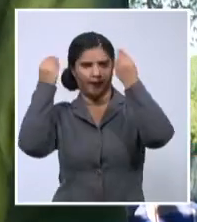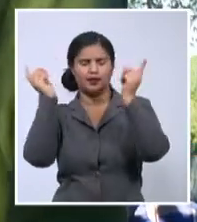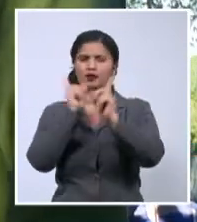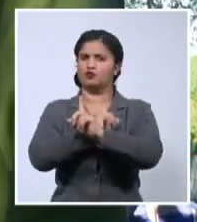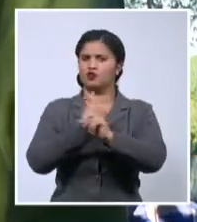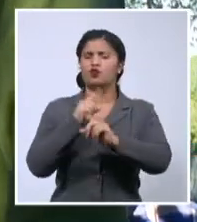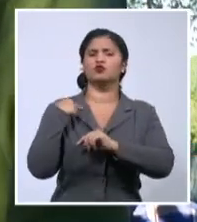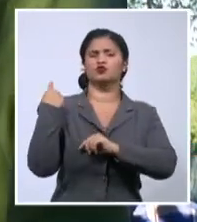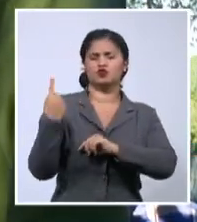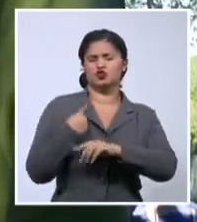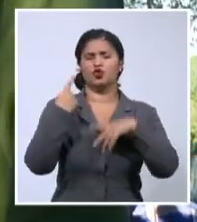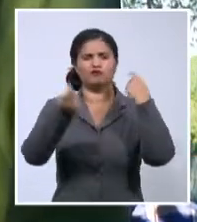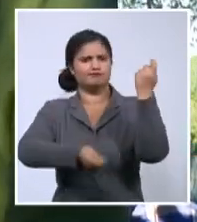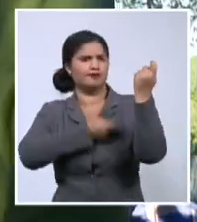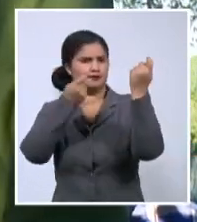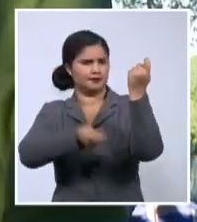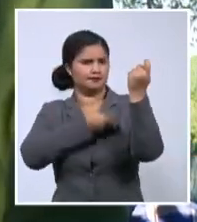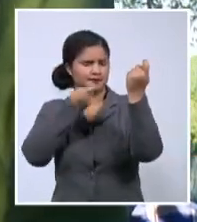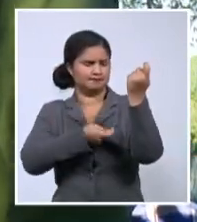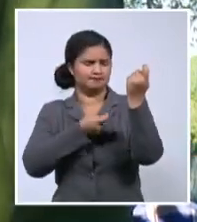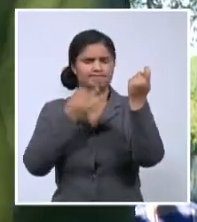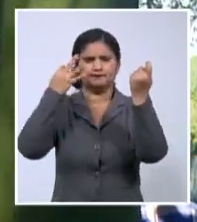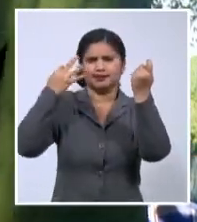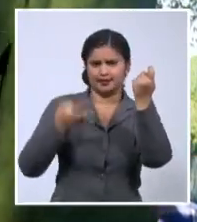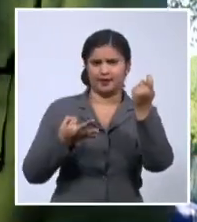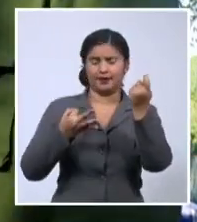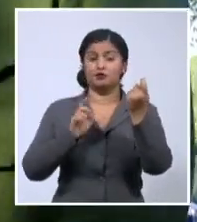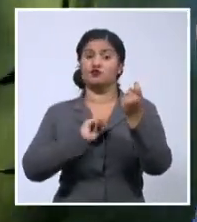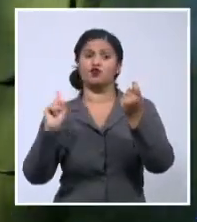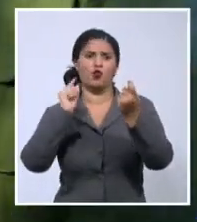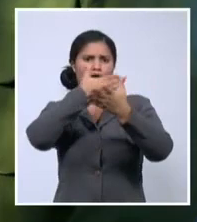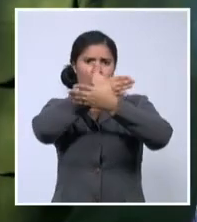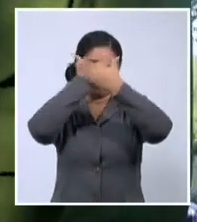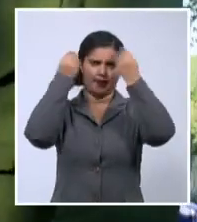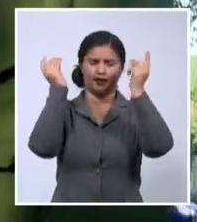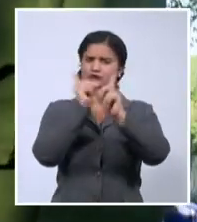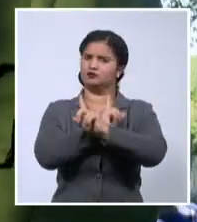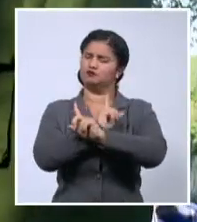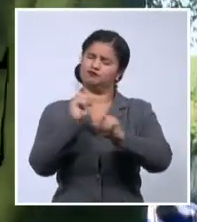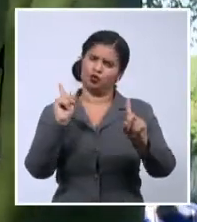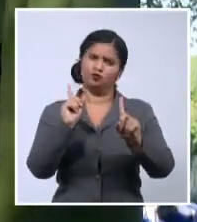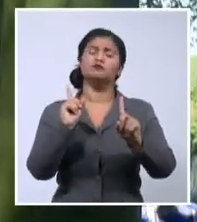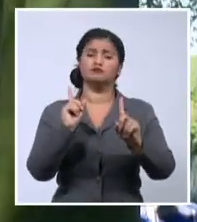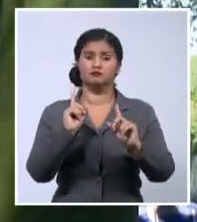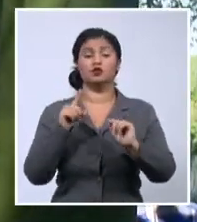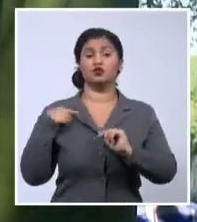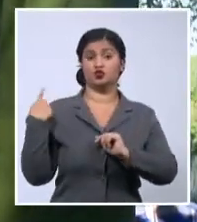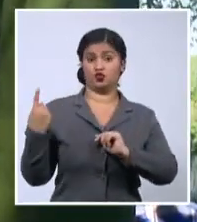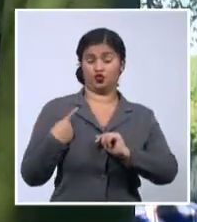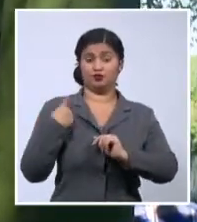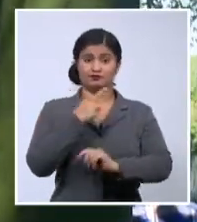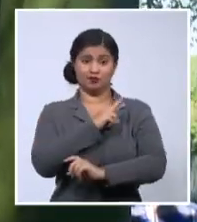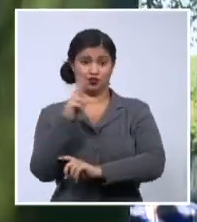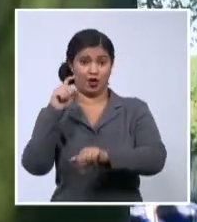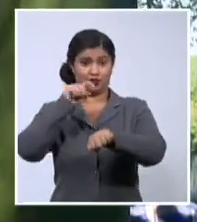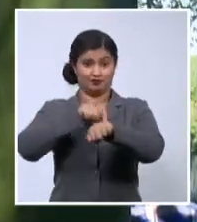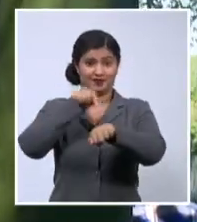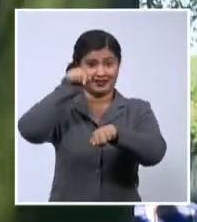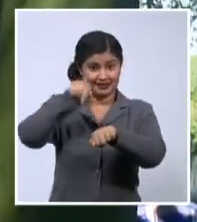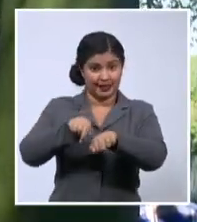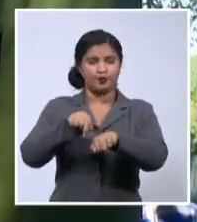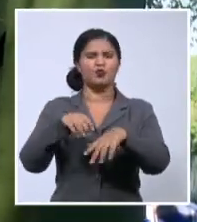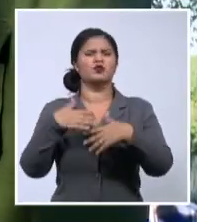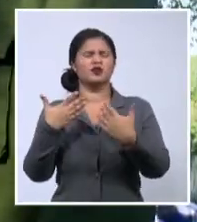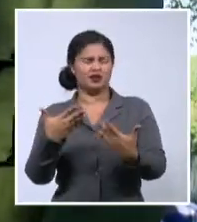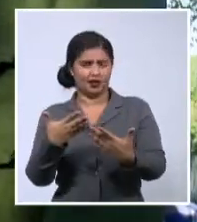enfrentaremos y venceremos. Por ser esta la única alternativa de un revolucionario de estos tiempos, con la fe de que